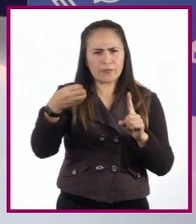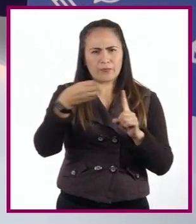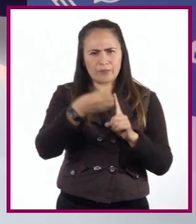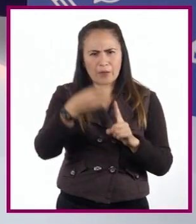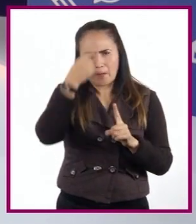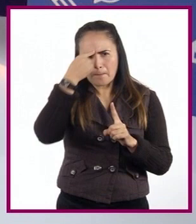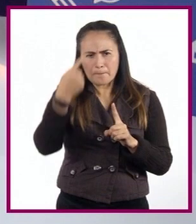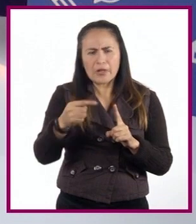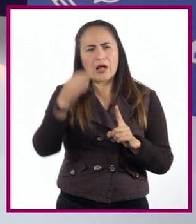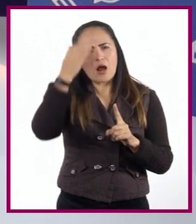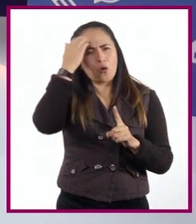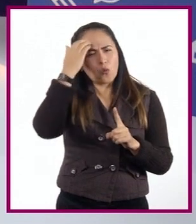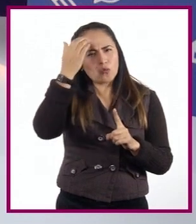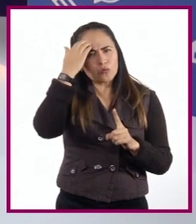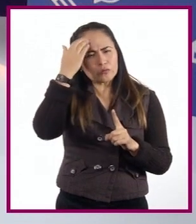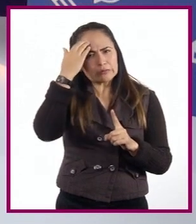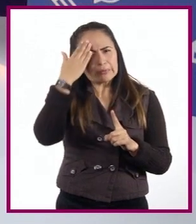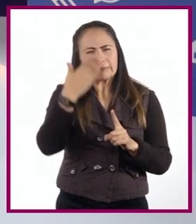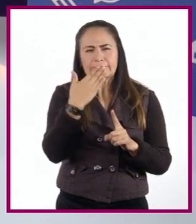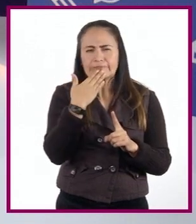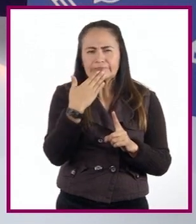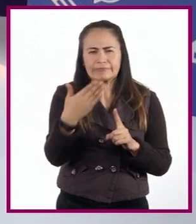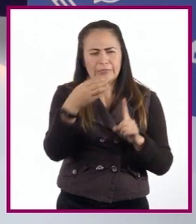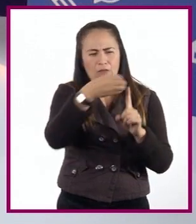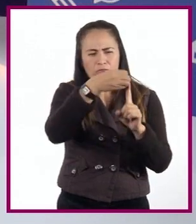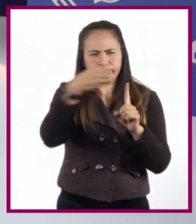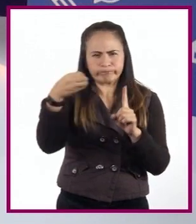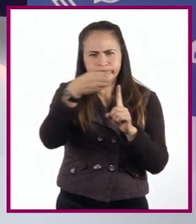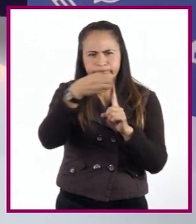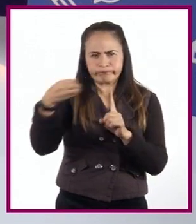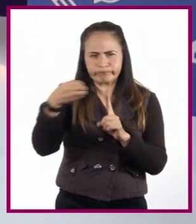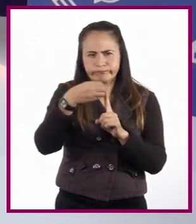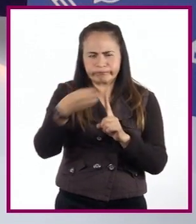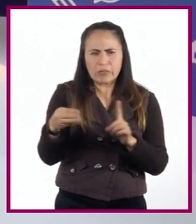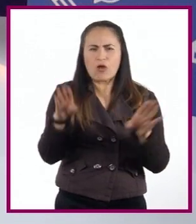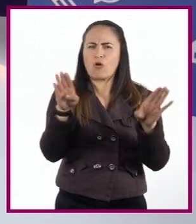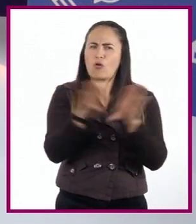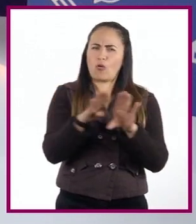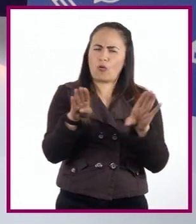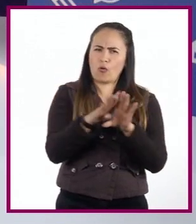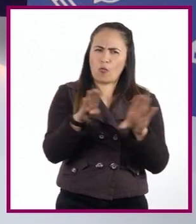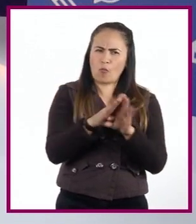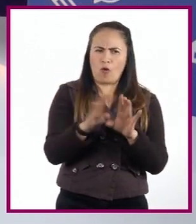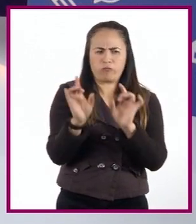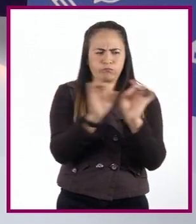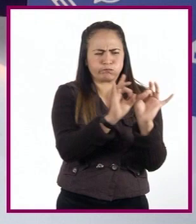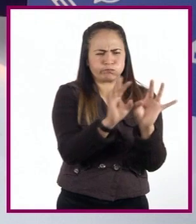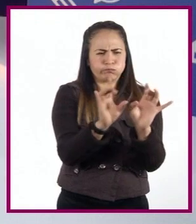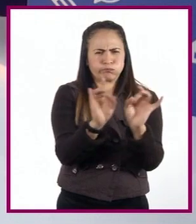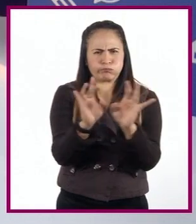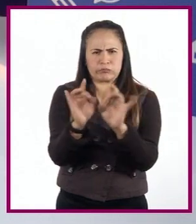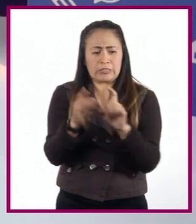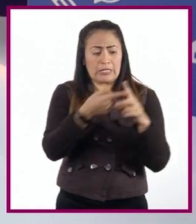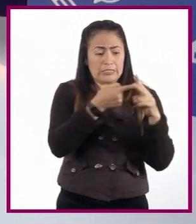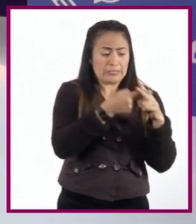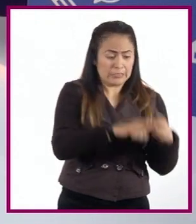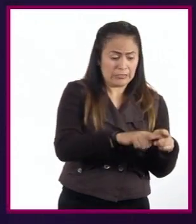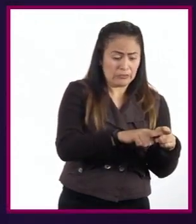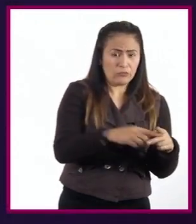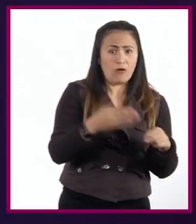fin de conocer de manera secuencial o cronológica cómo es que se suscitaron los hechos de principio a